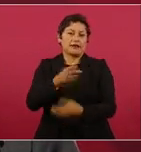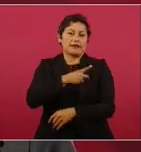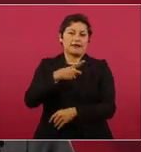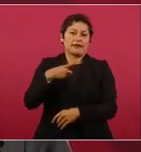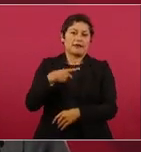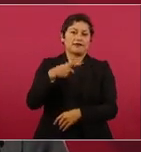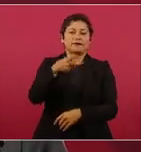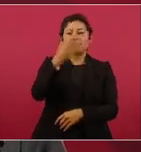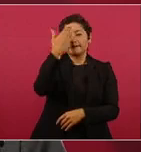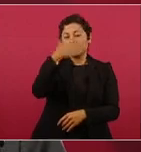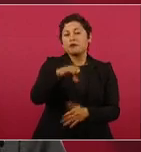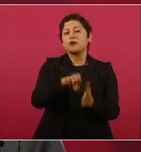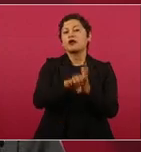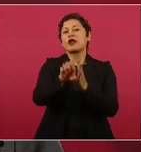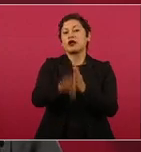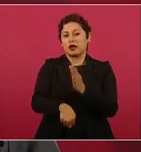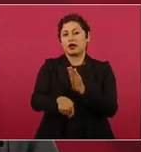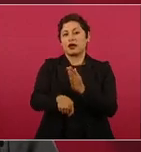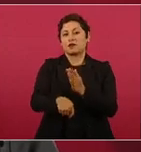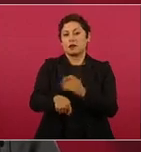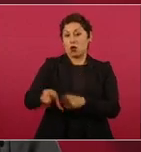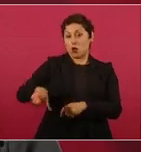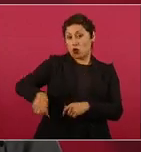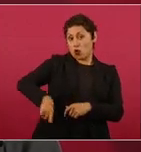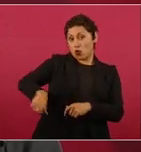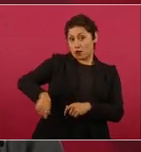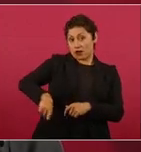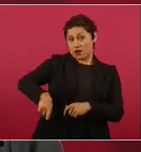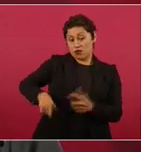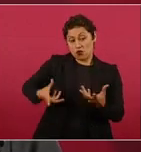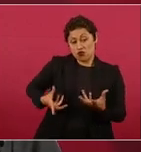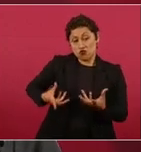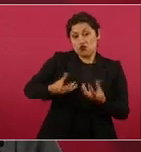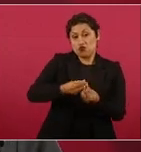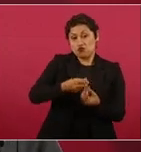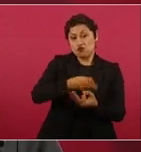del pueblo, para el pueblo, con el pueblo,